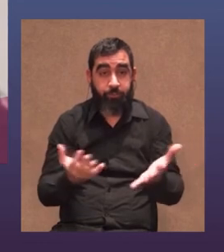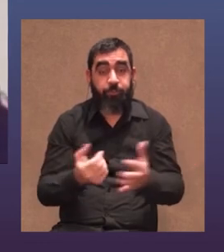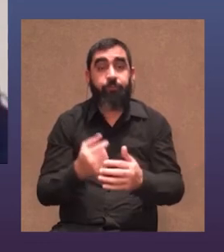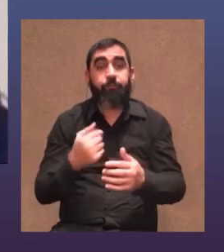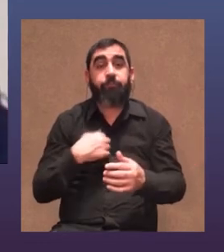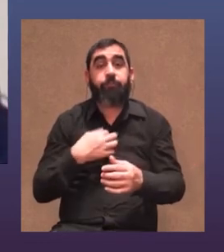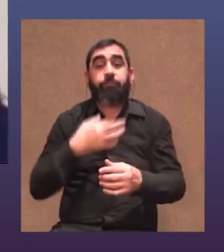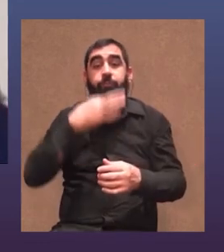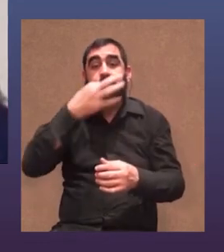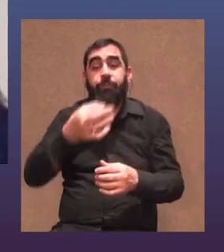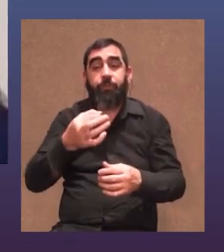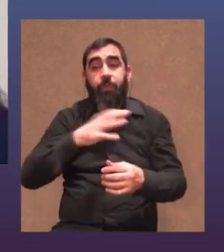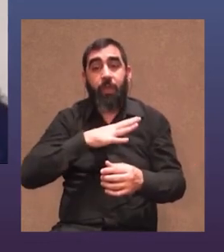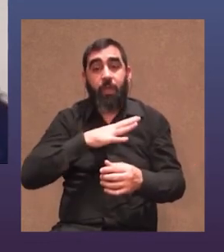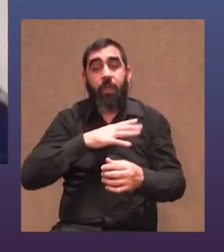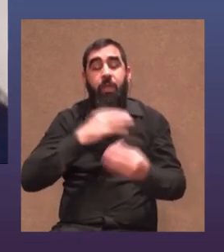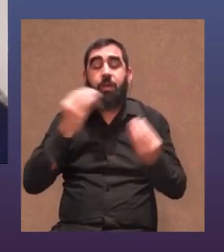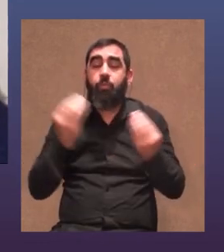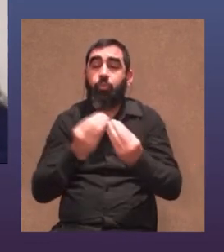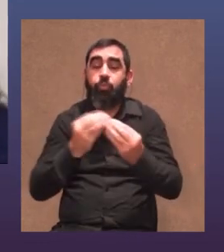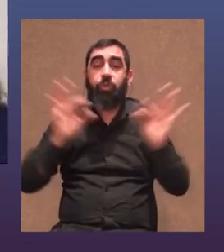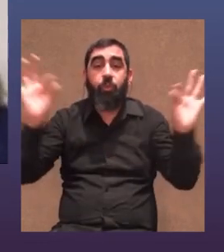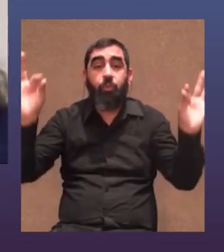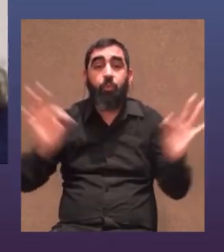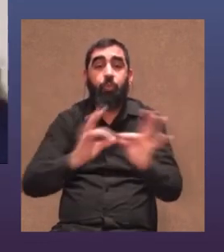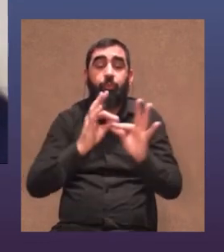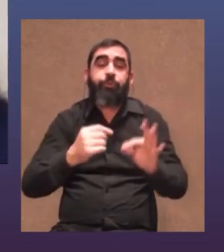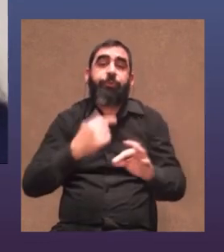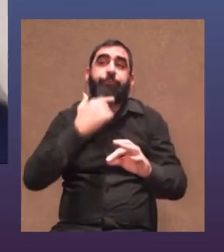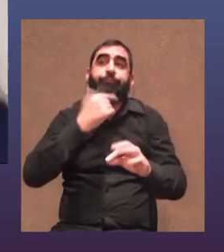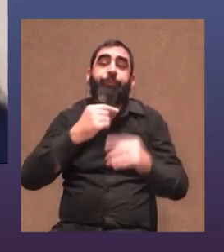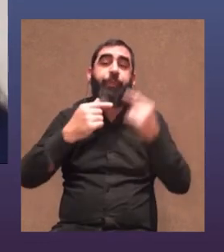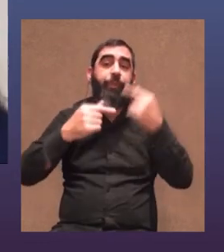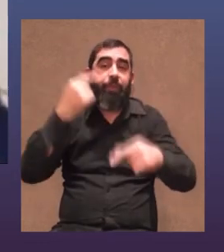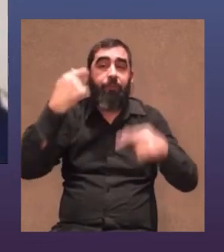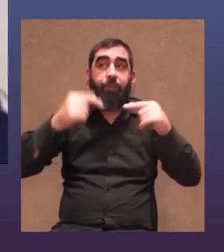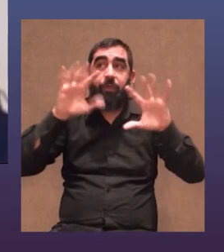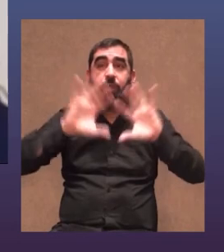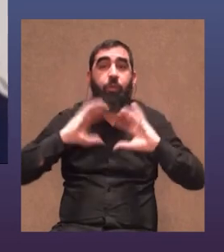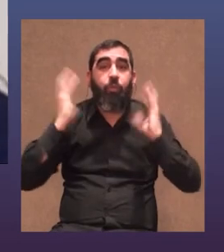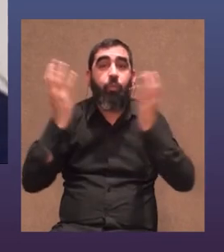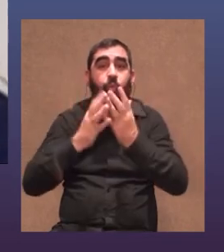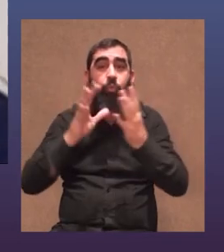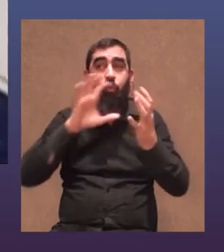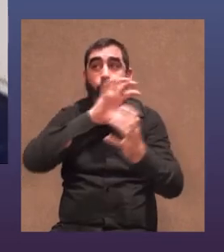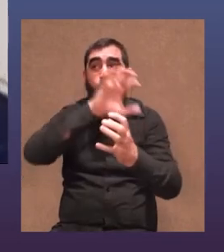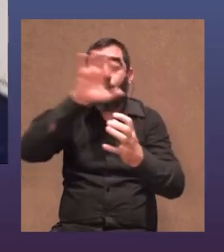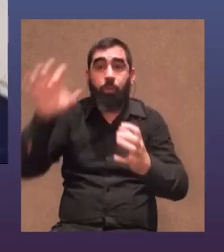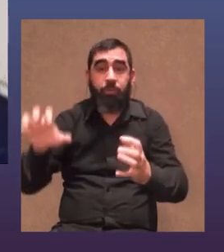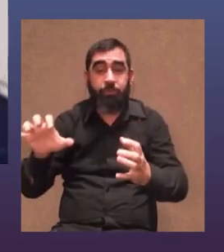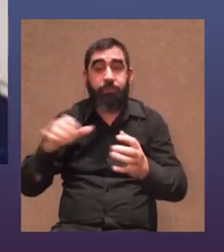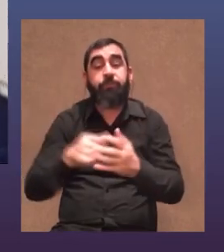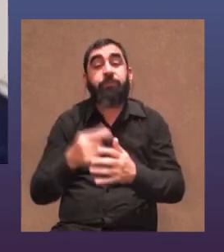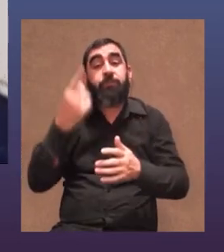claro. Y que pueden consumir música, no sé, de todas partes del mundo.